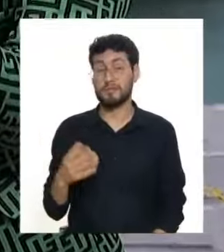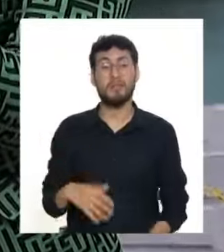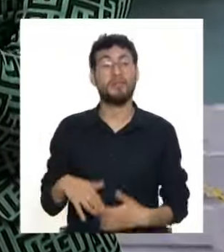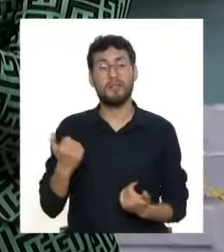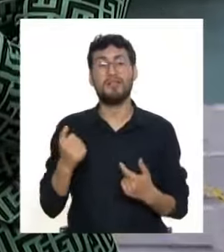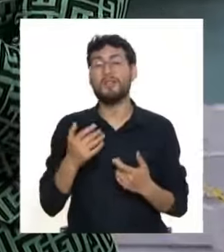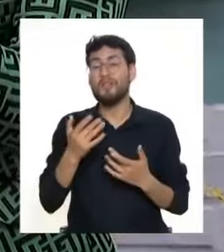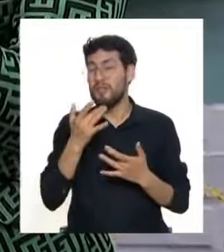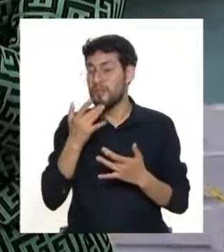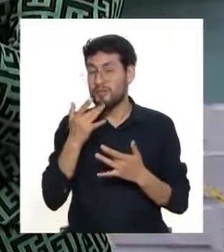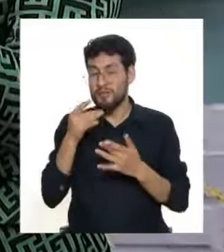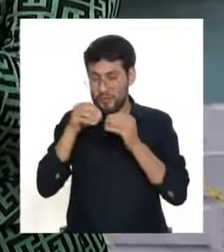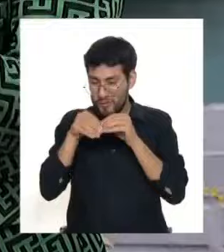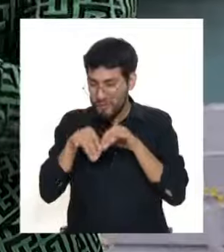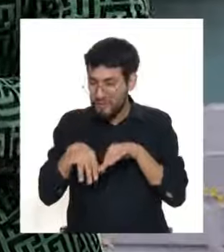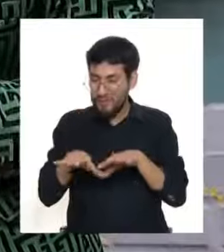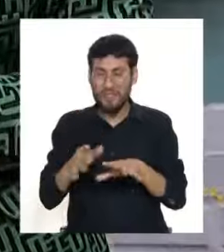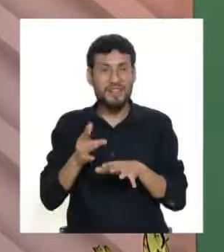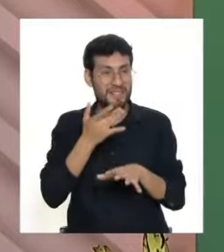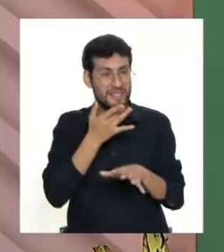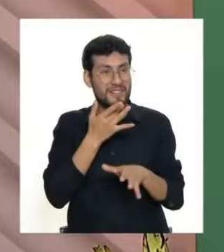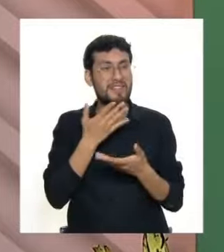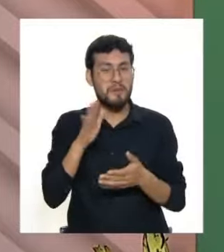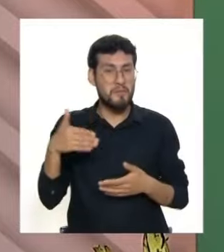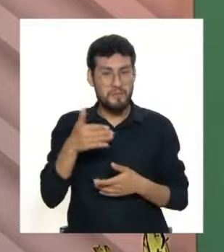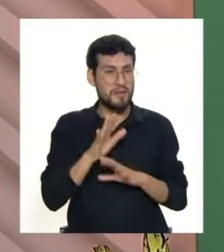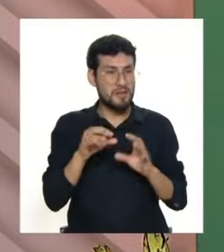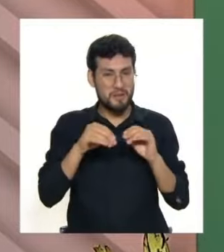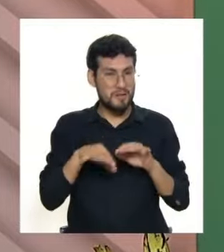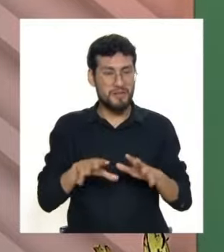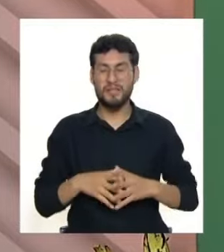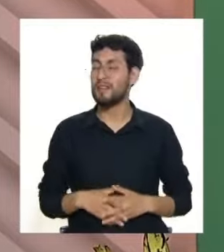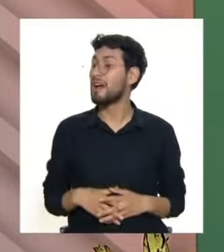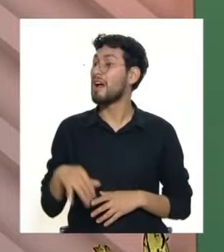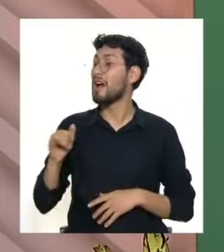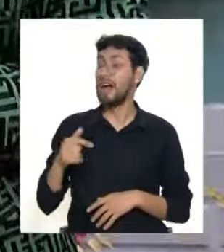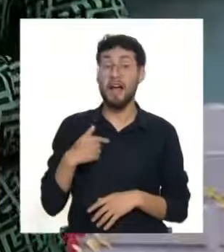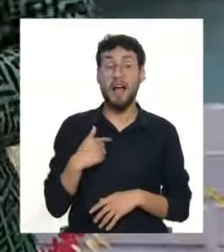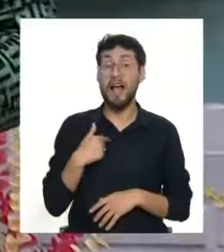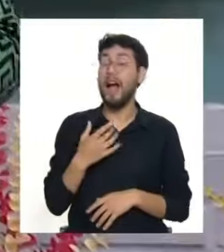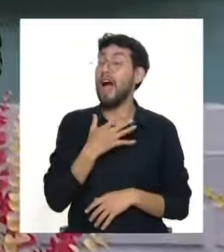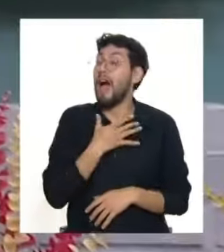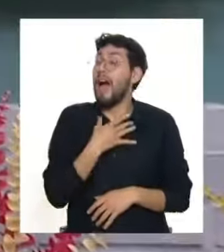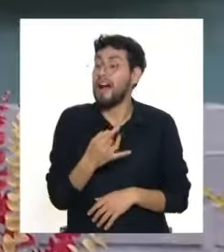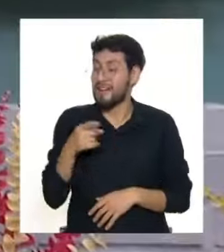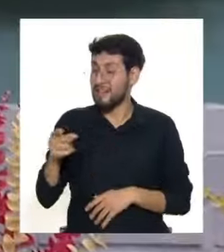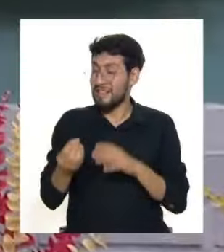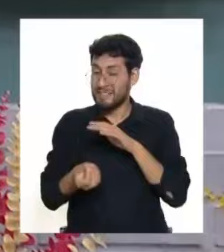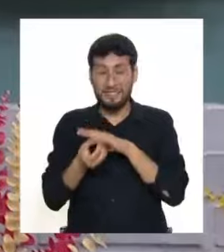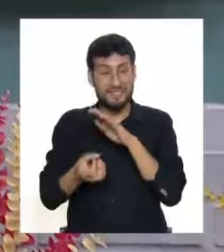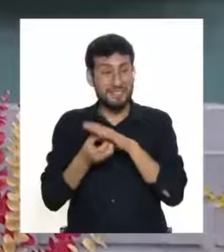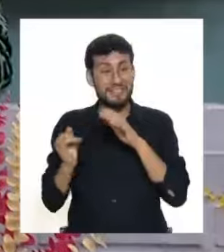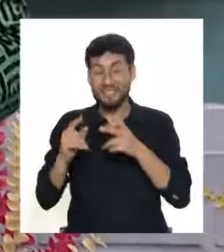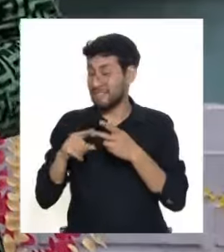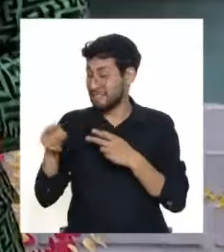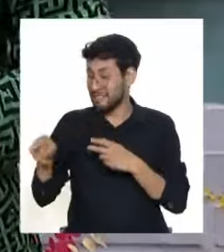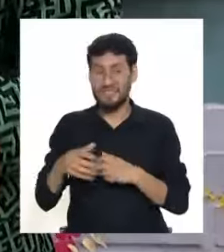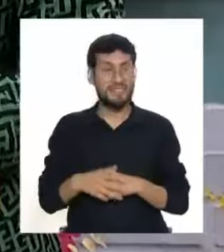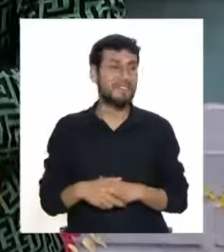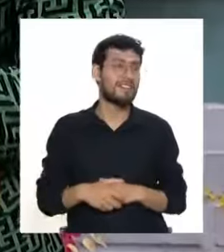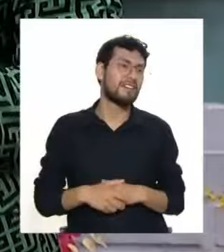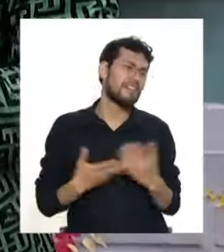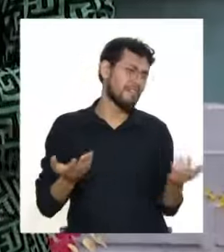que suelte el todo que suelte el sabor el pescado nada más. Y también me quedé enamorado de la canchita y del... No, patate,